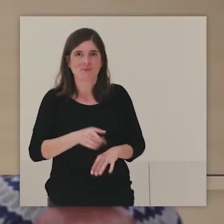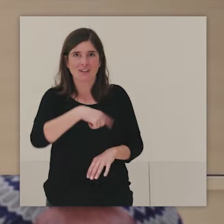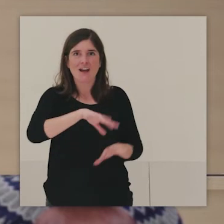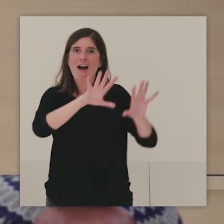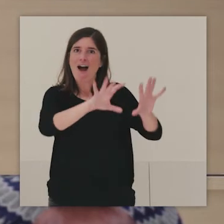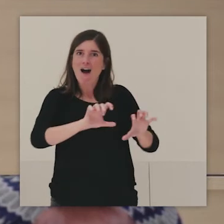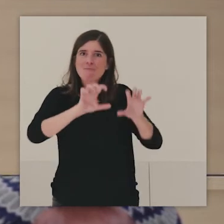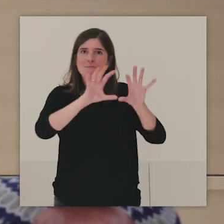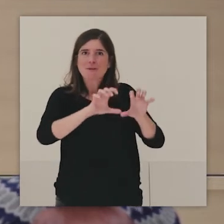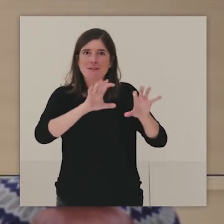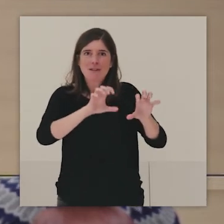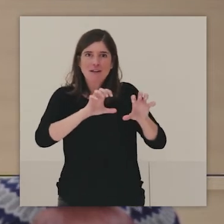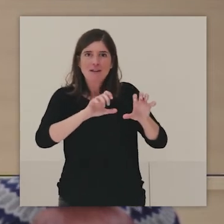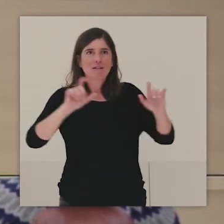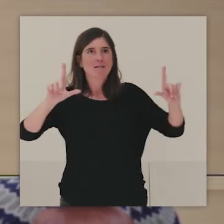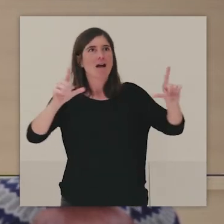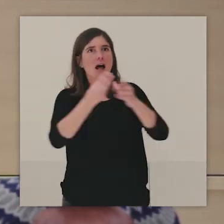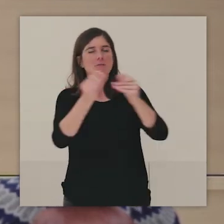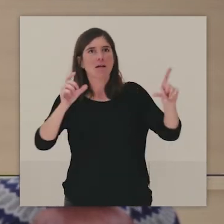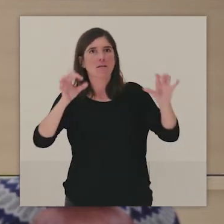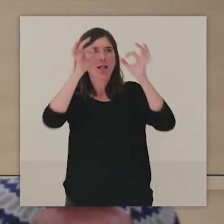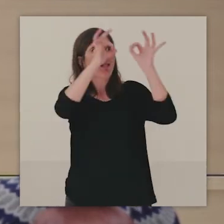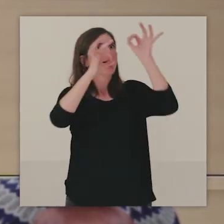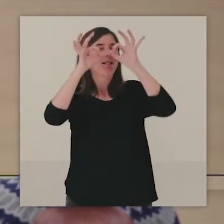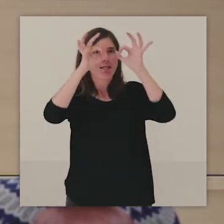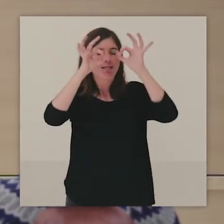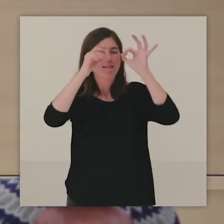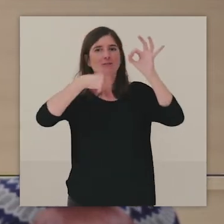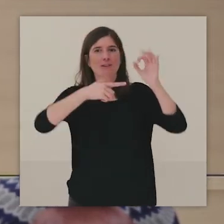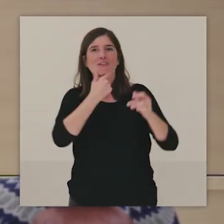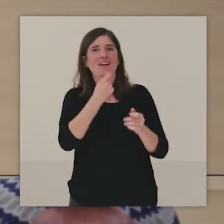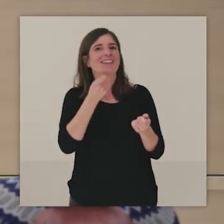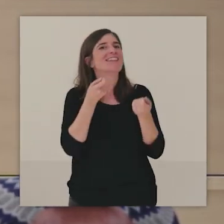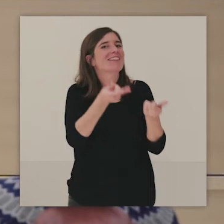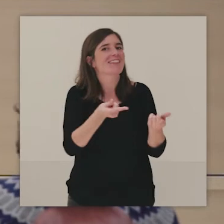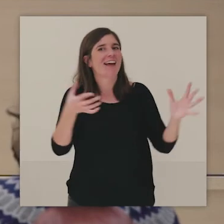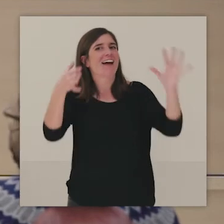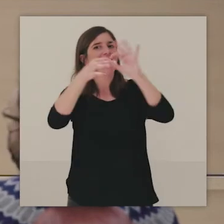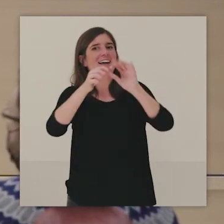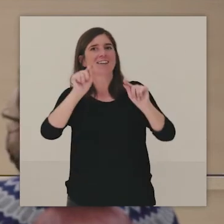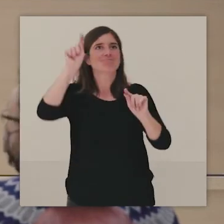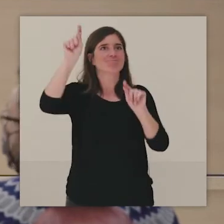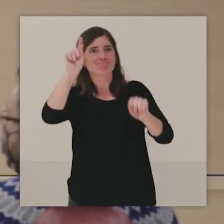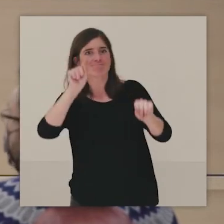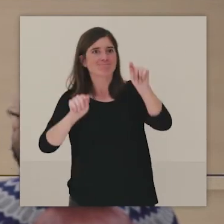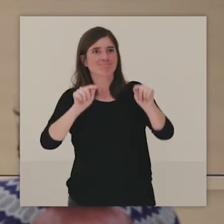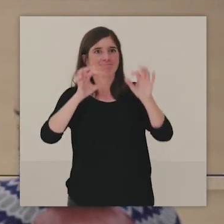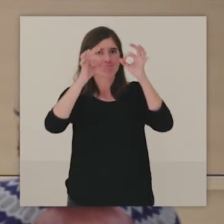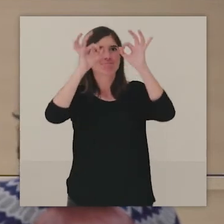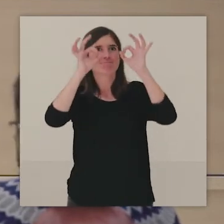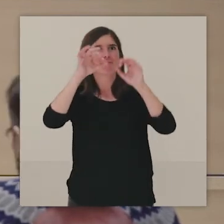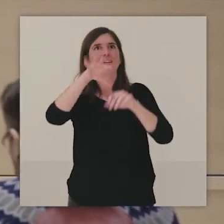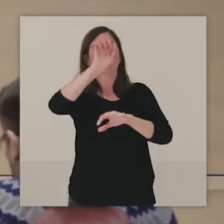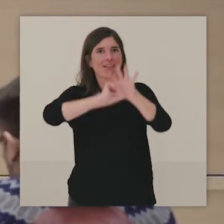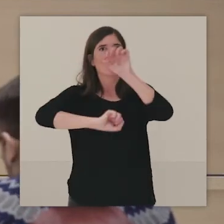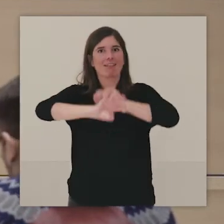ojos y darles la orientación adecuada para que vayan entendiendo. Contextualizamos, porque básicamente cuando hacemos una descripción